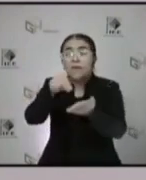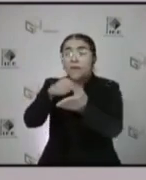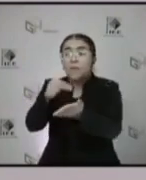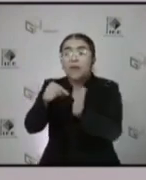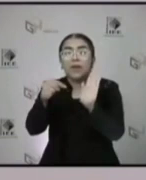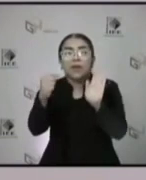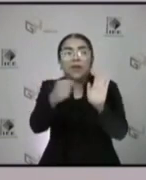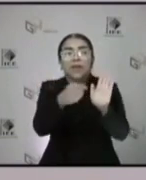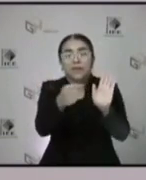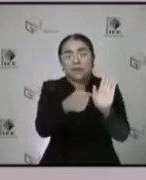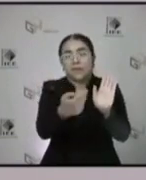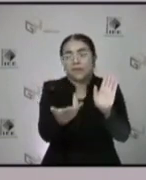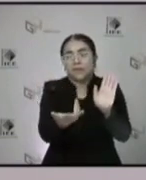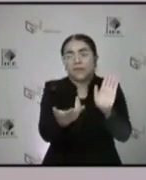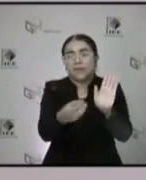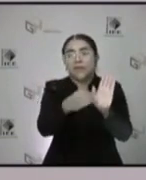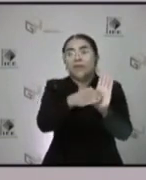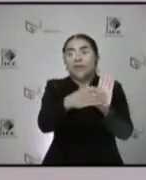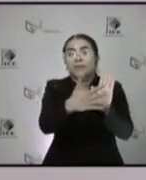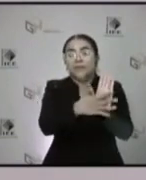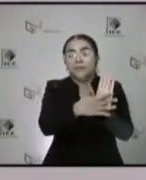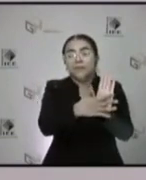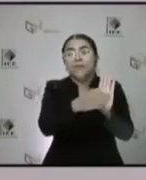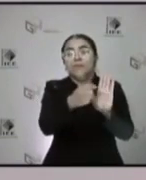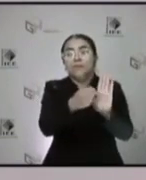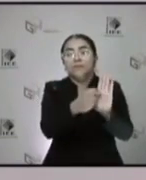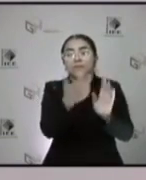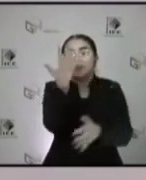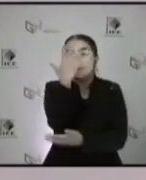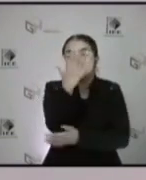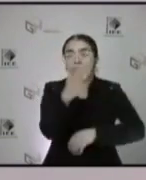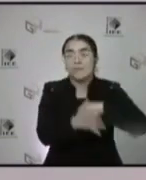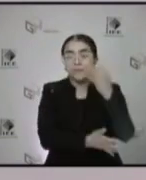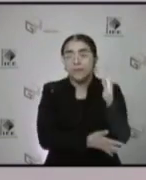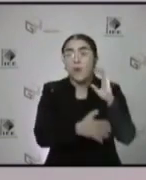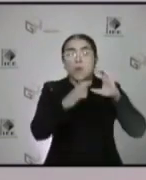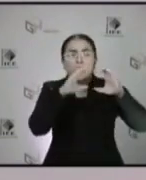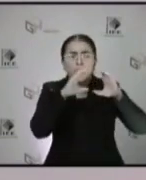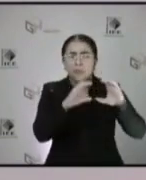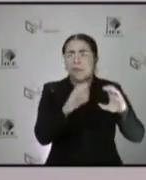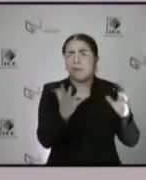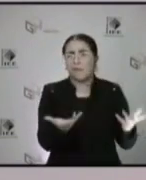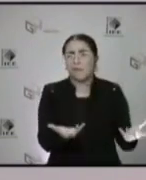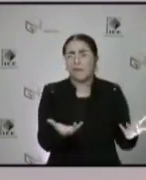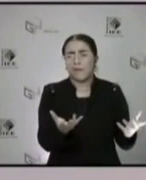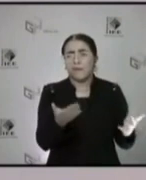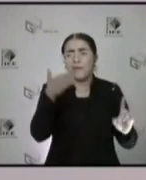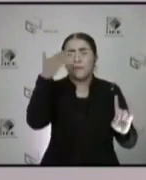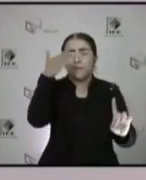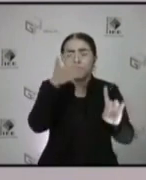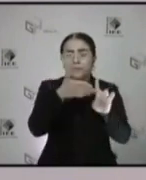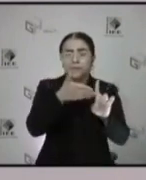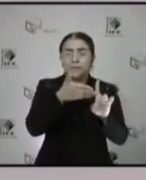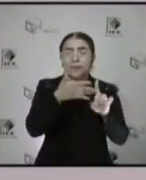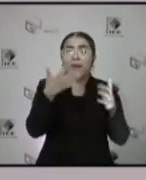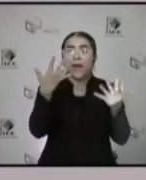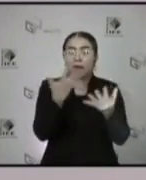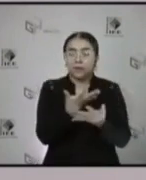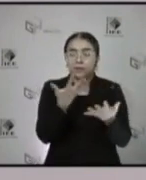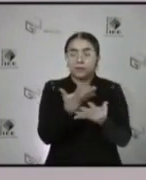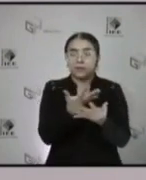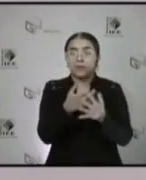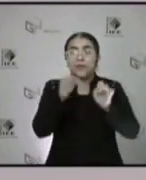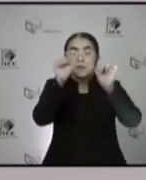documento y este decálogo por el medio ambiente, que tiene como propósito crear